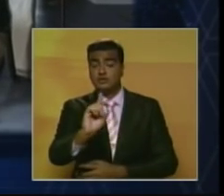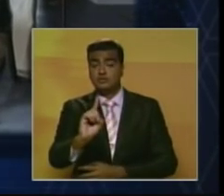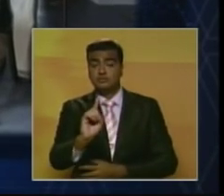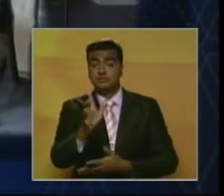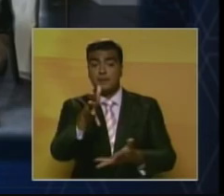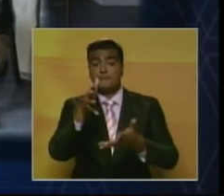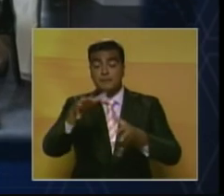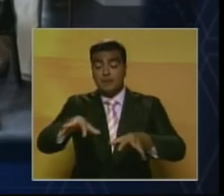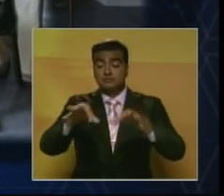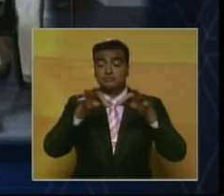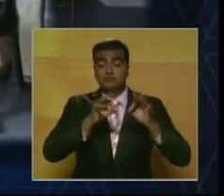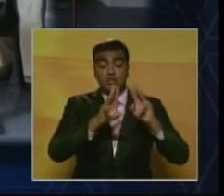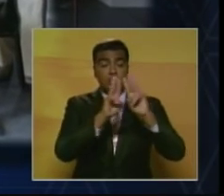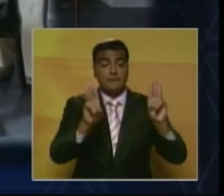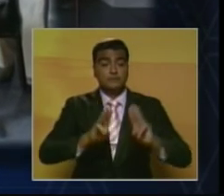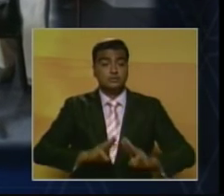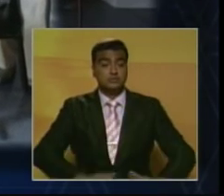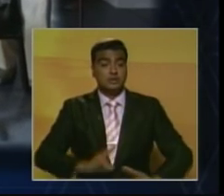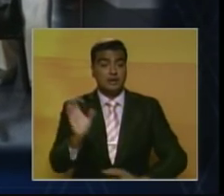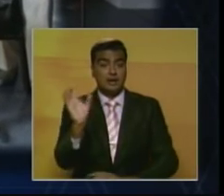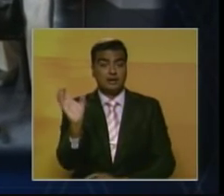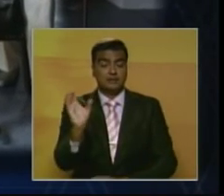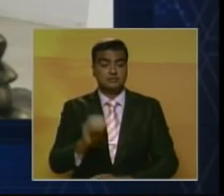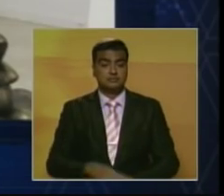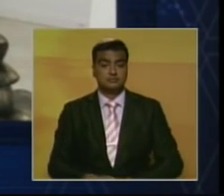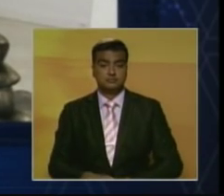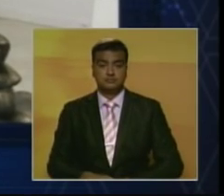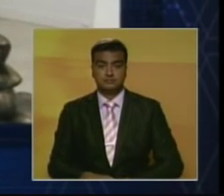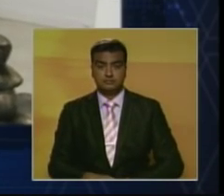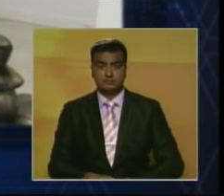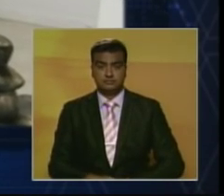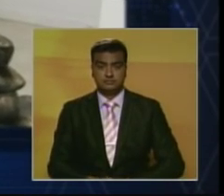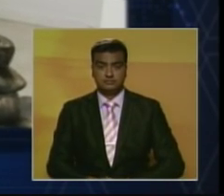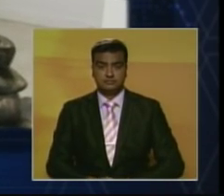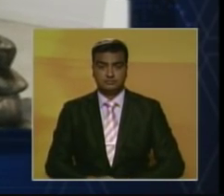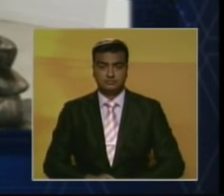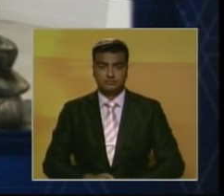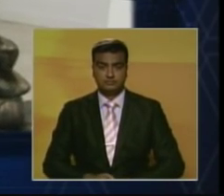de Adquisición del Museo de Arte Contemporáneo de Caracas. Paz a su alma.